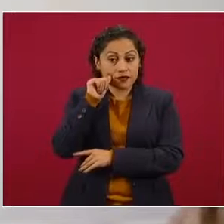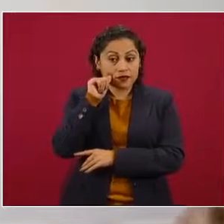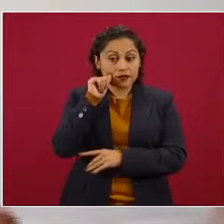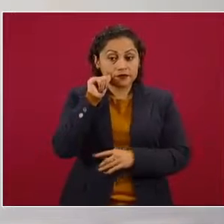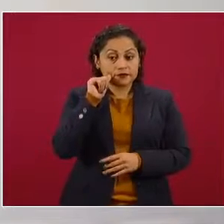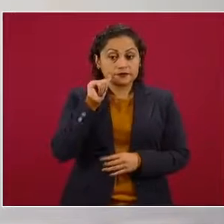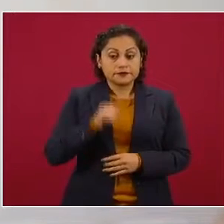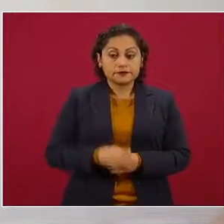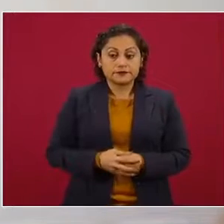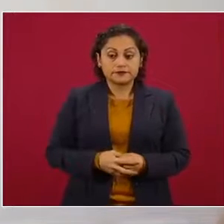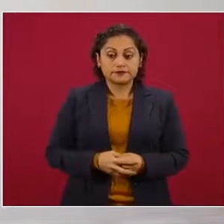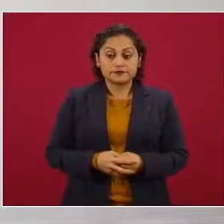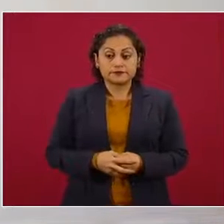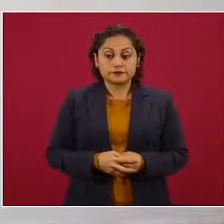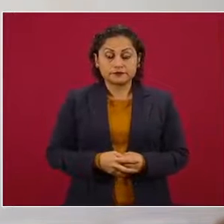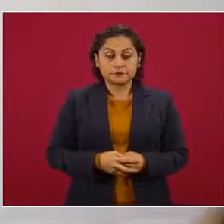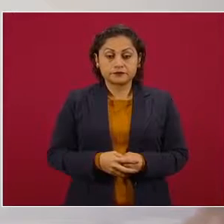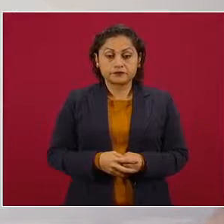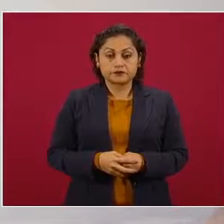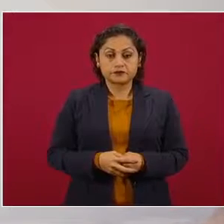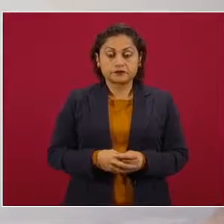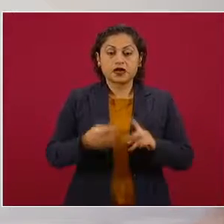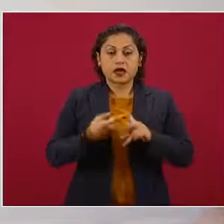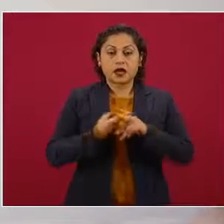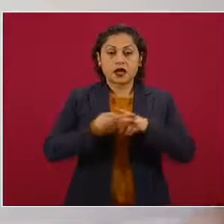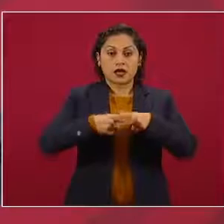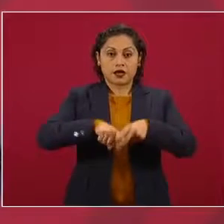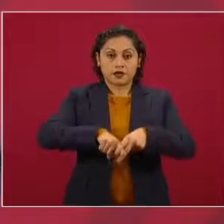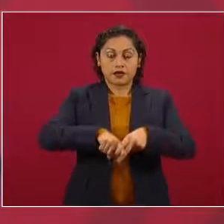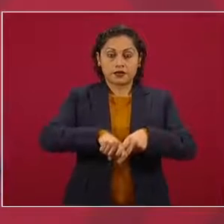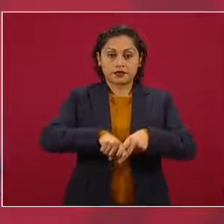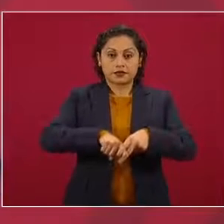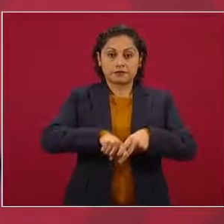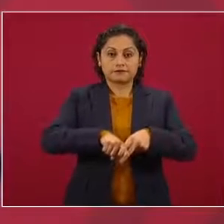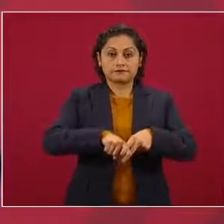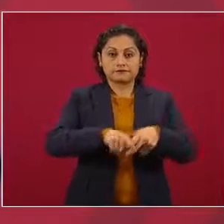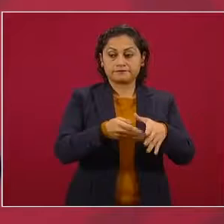empieza el luto de 3 días,